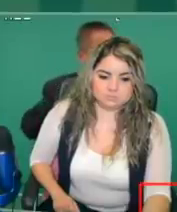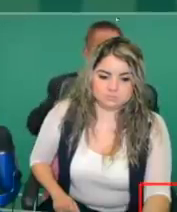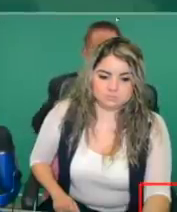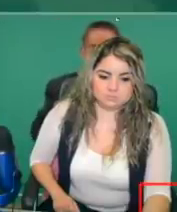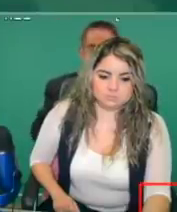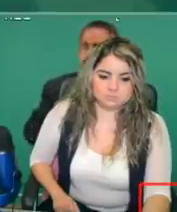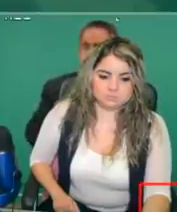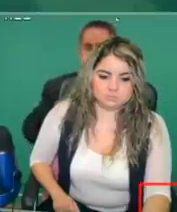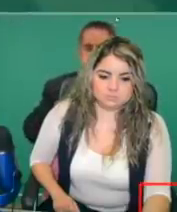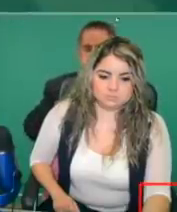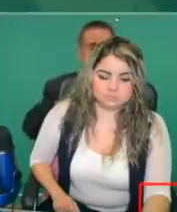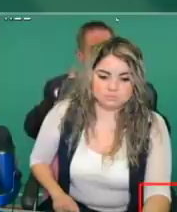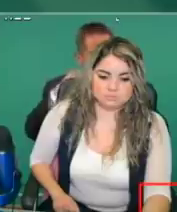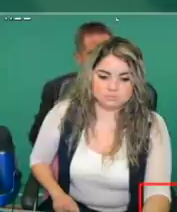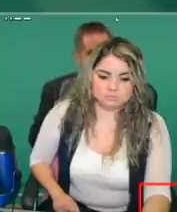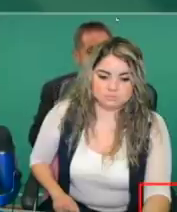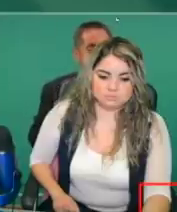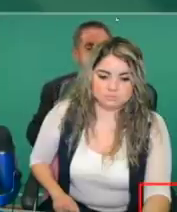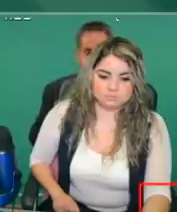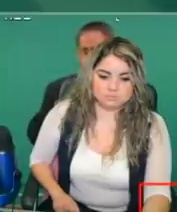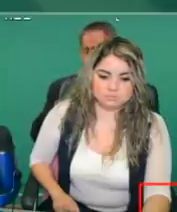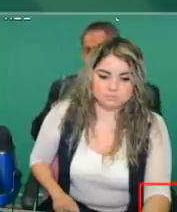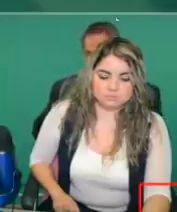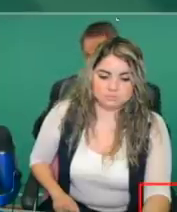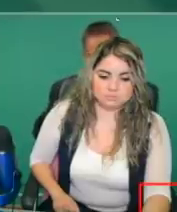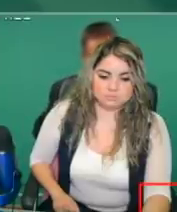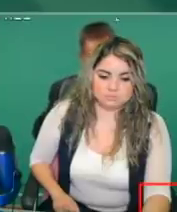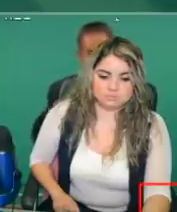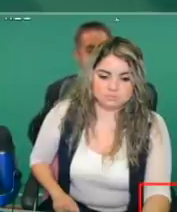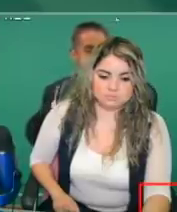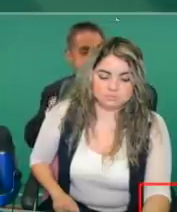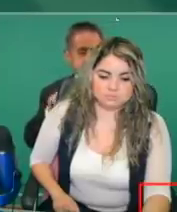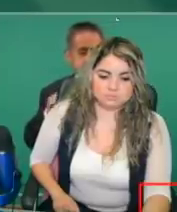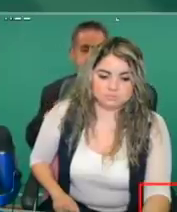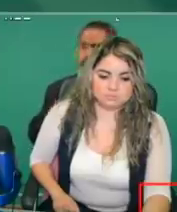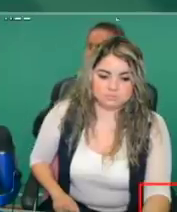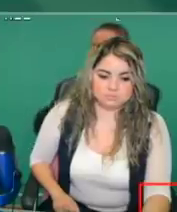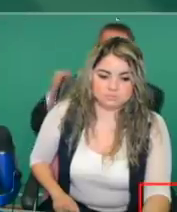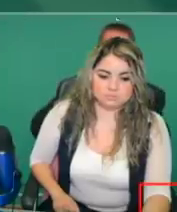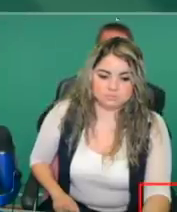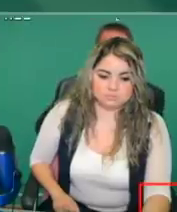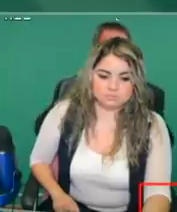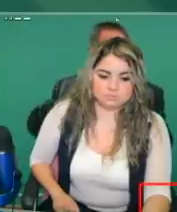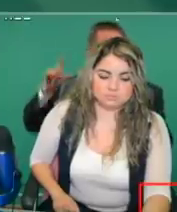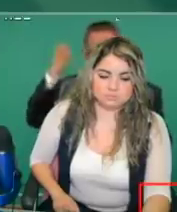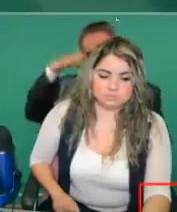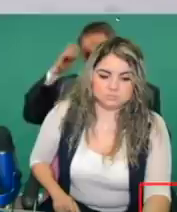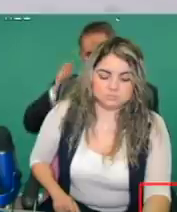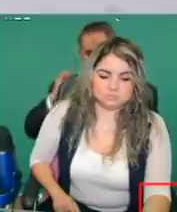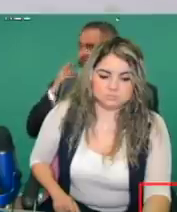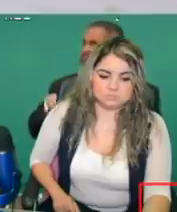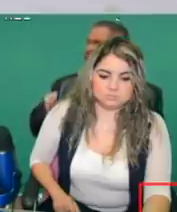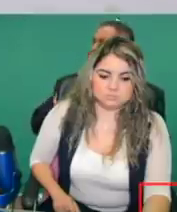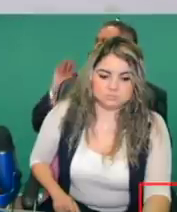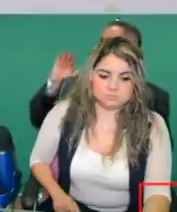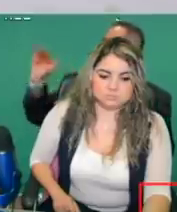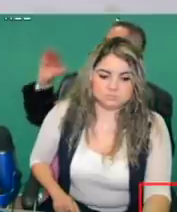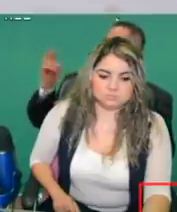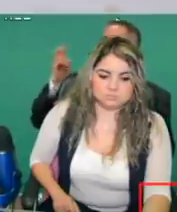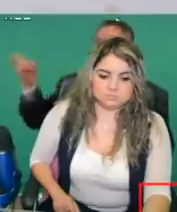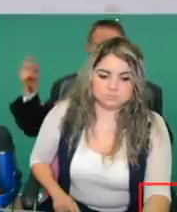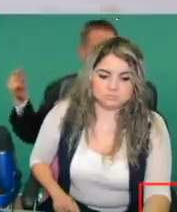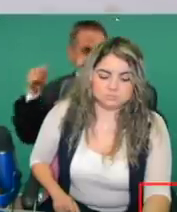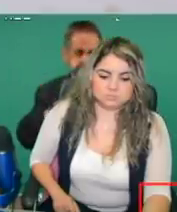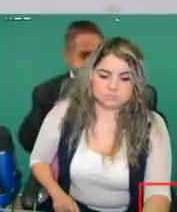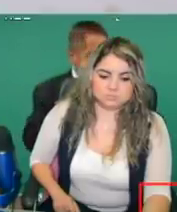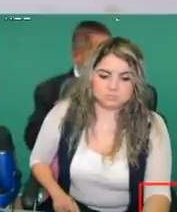para que haya certeza en esta investigación, no solo es la Fiscalía, sino esta empresa especializada que estamos buscando, externa, para que